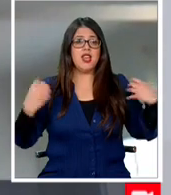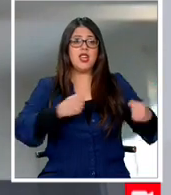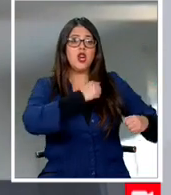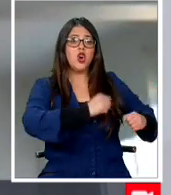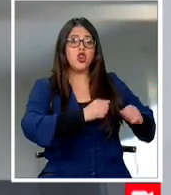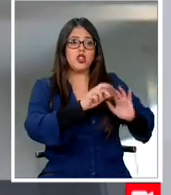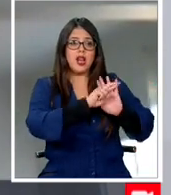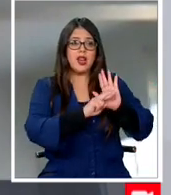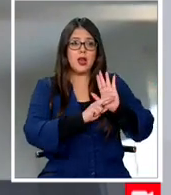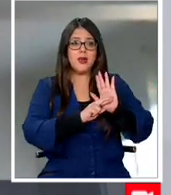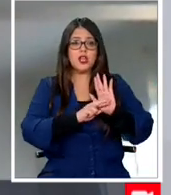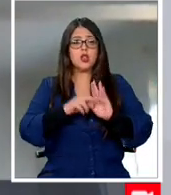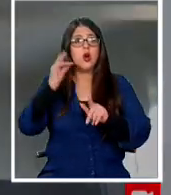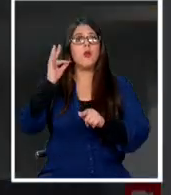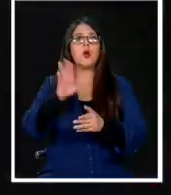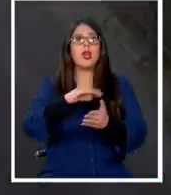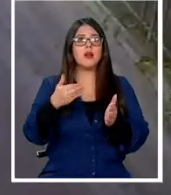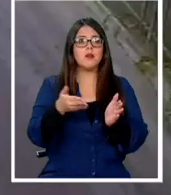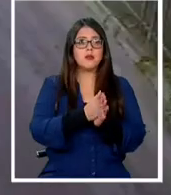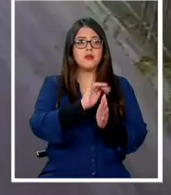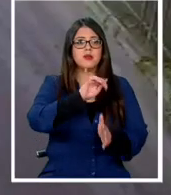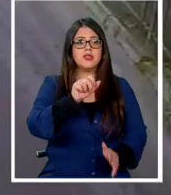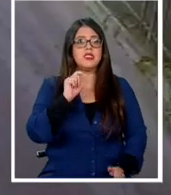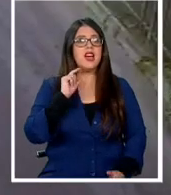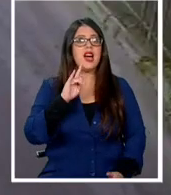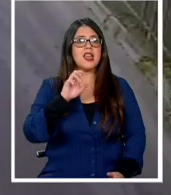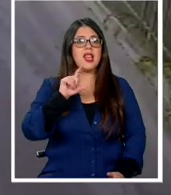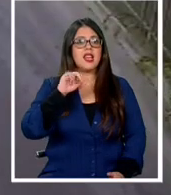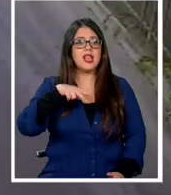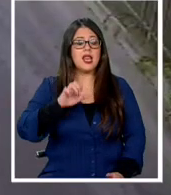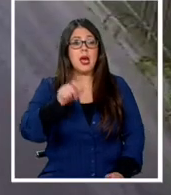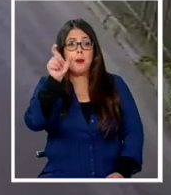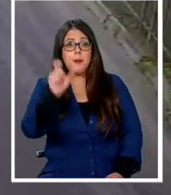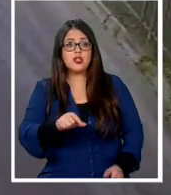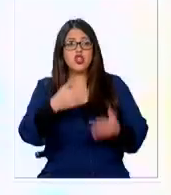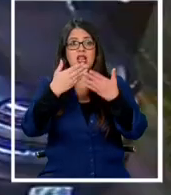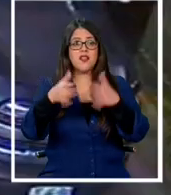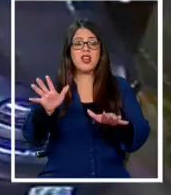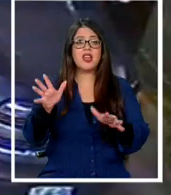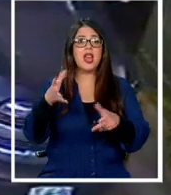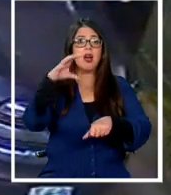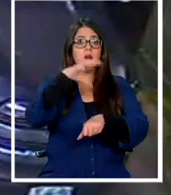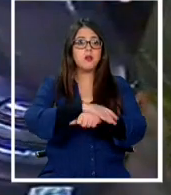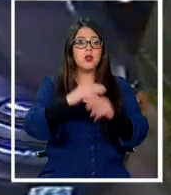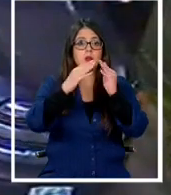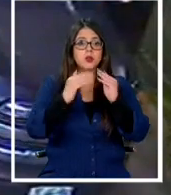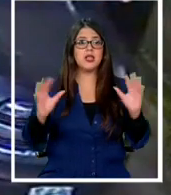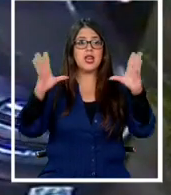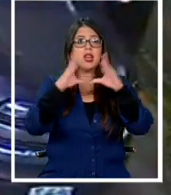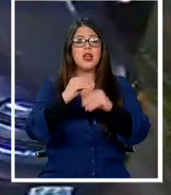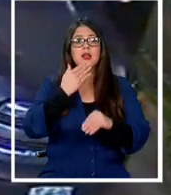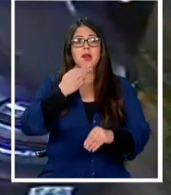antirreglamentaria, fallecida doña Jacqueline. El conductor quedó en libertad, con arresto domiciliario